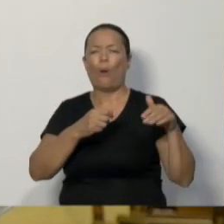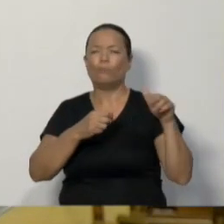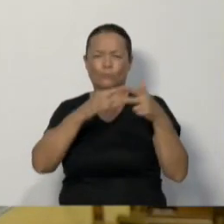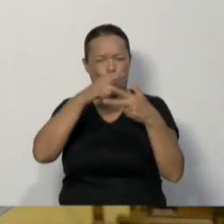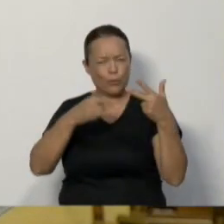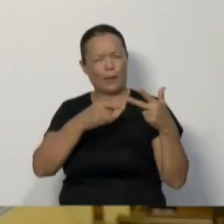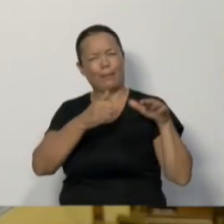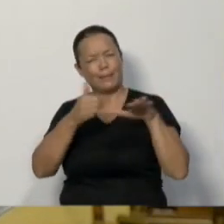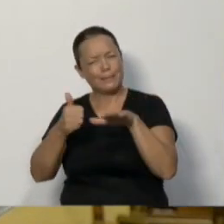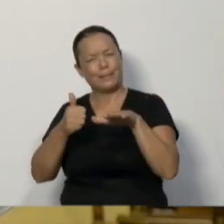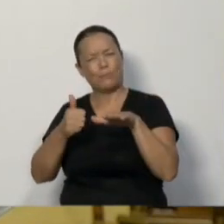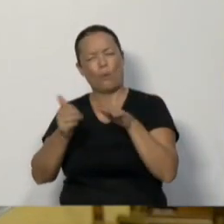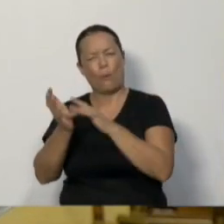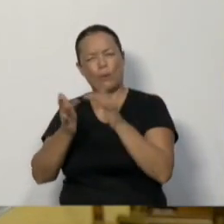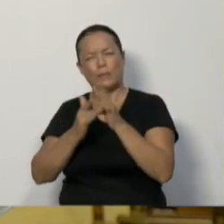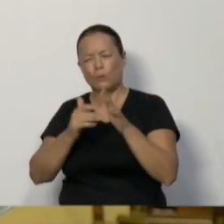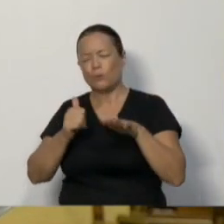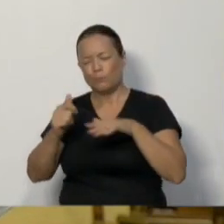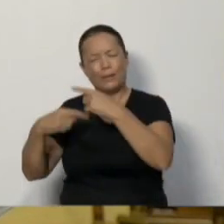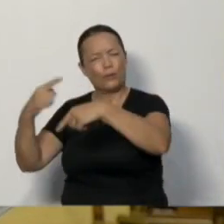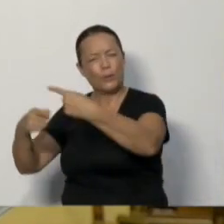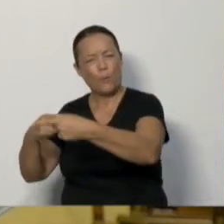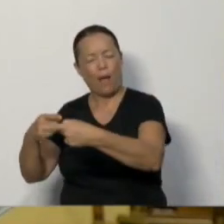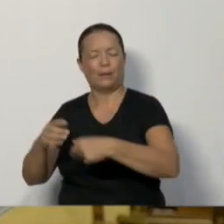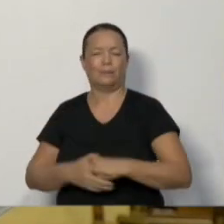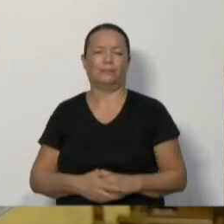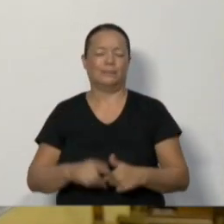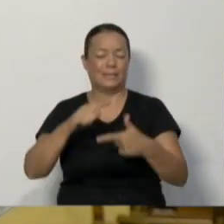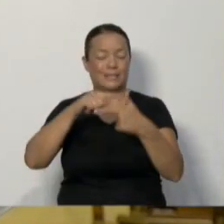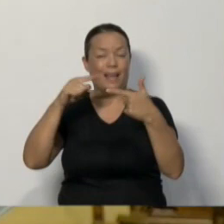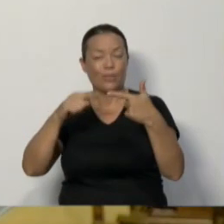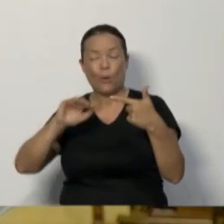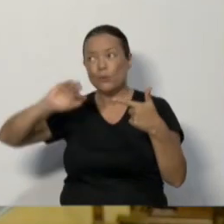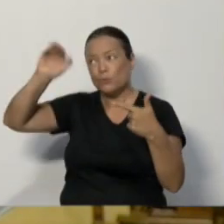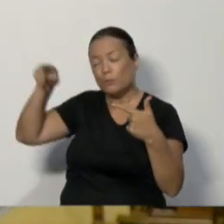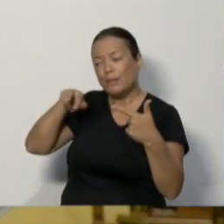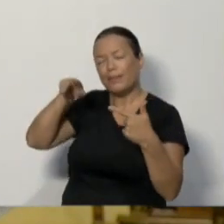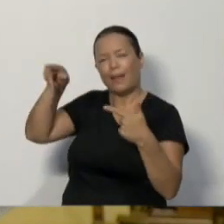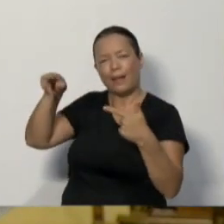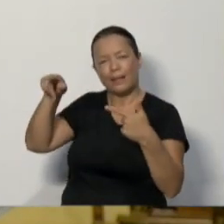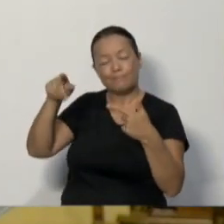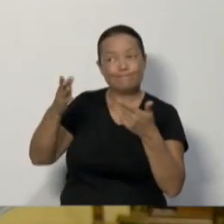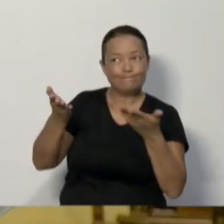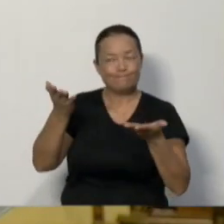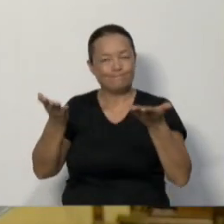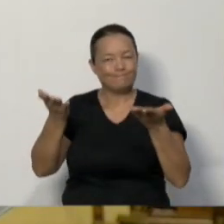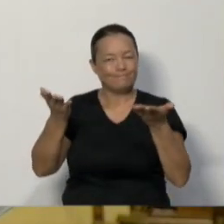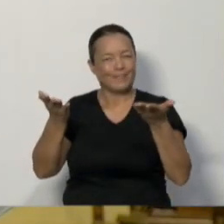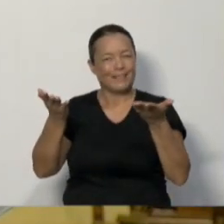discípulos para seguir. Y creo que en esas dos subidas hay